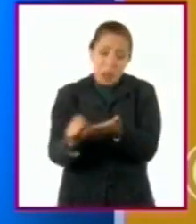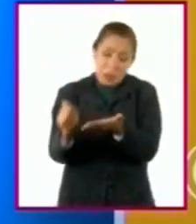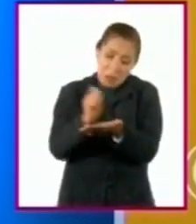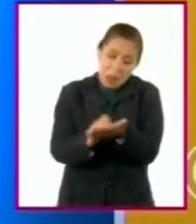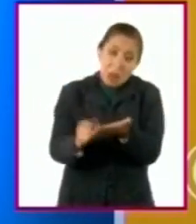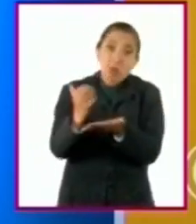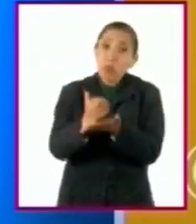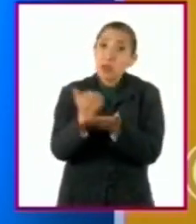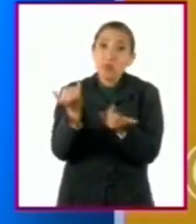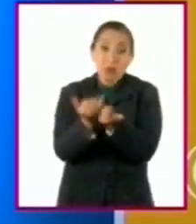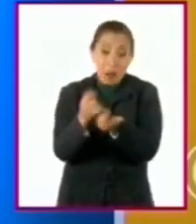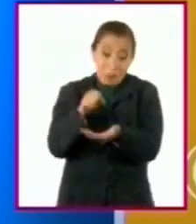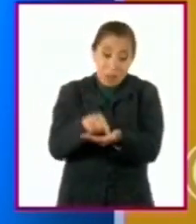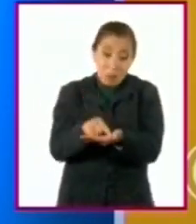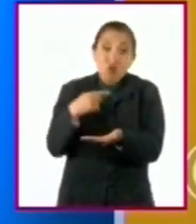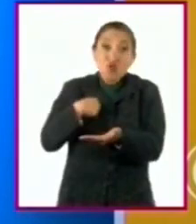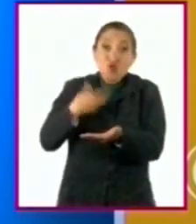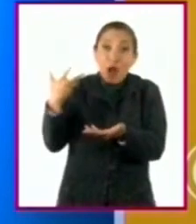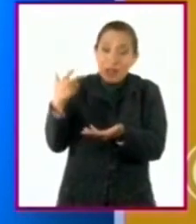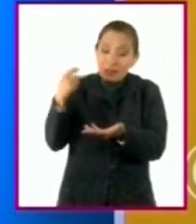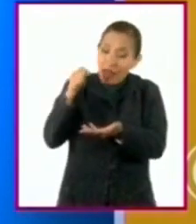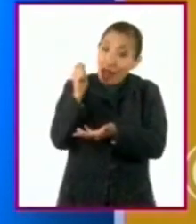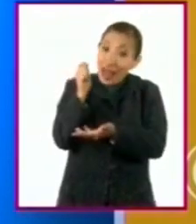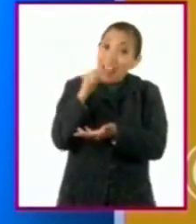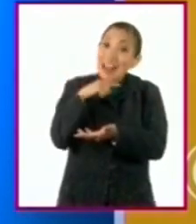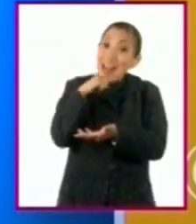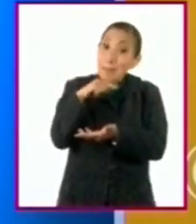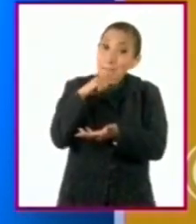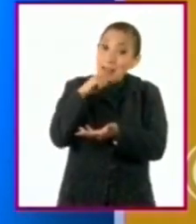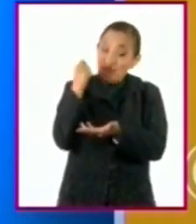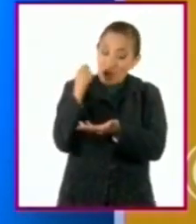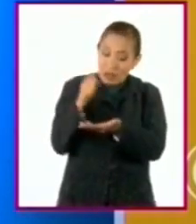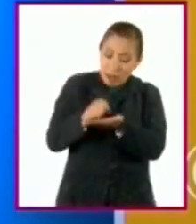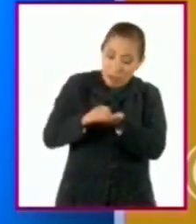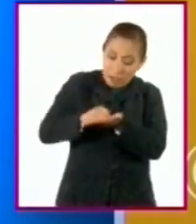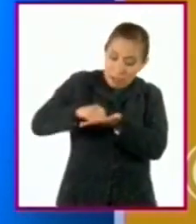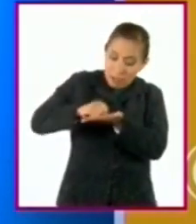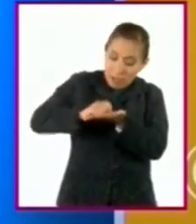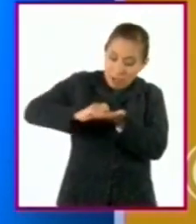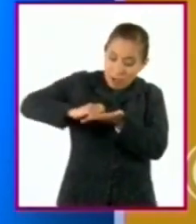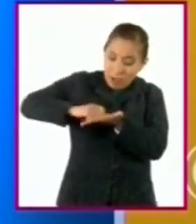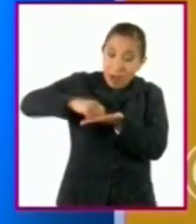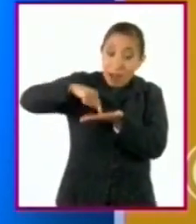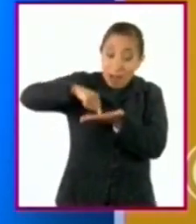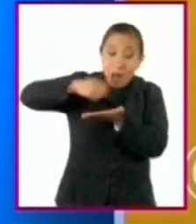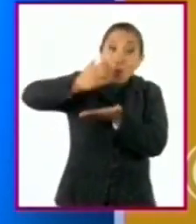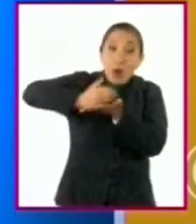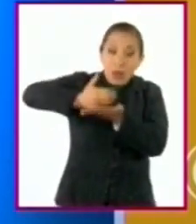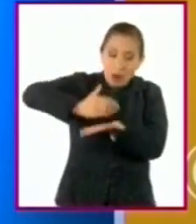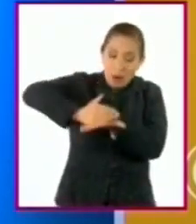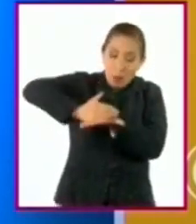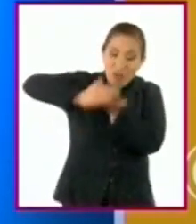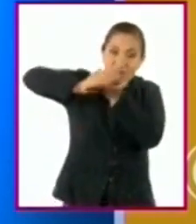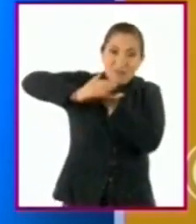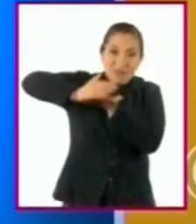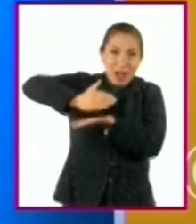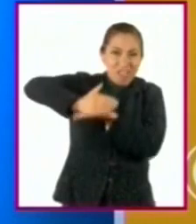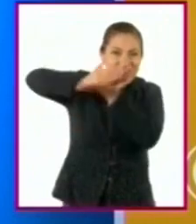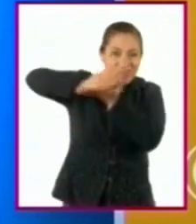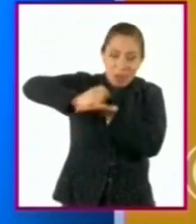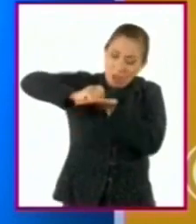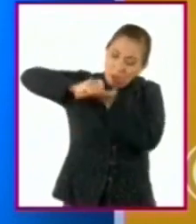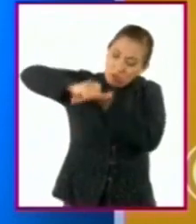tu cuaderno. Al aplicar con un lápiz una fuerza sobre él, a su vez el cuaderno ejerce una fuerza sobre el